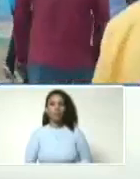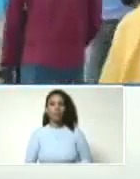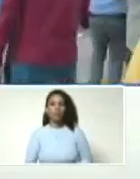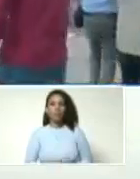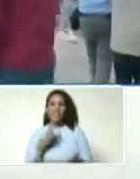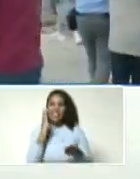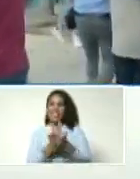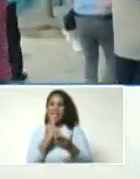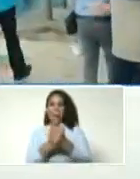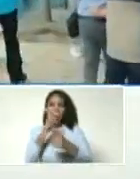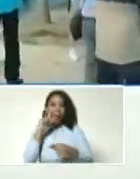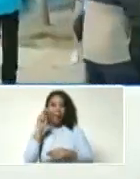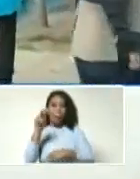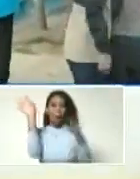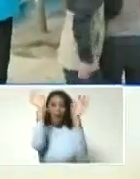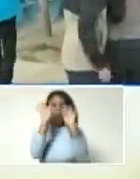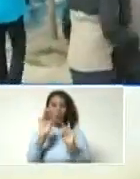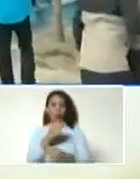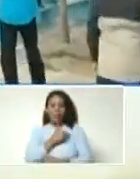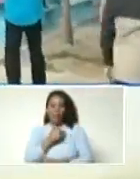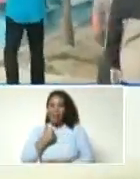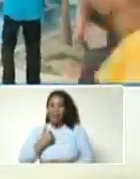Siempre conseguimos la forma de querernos